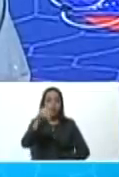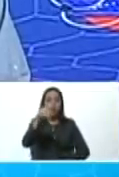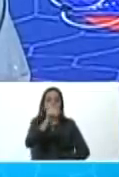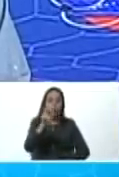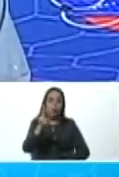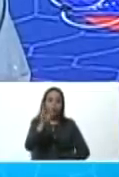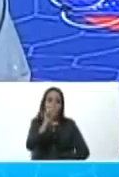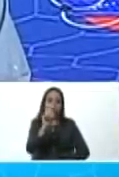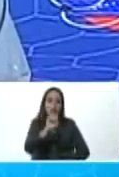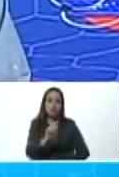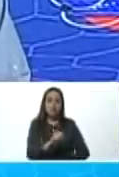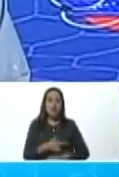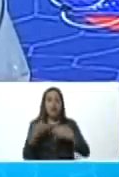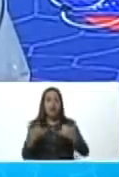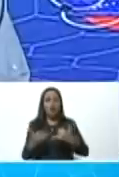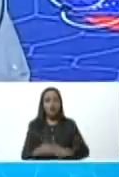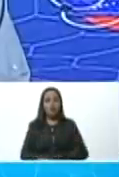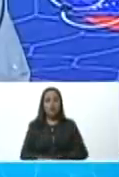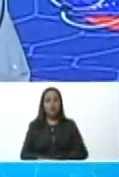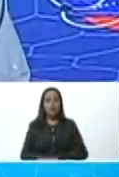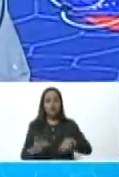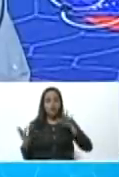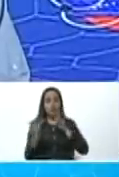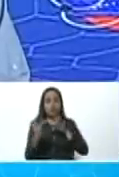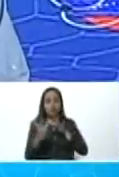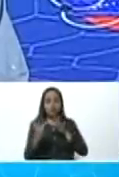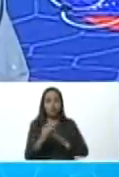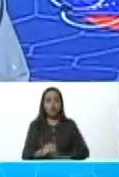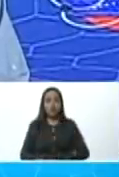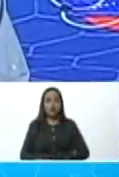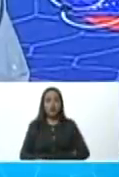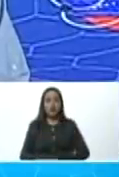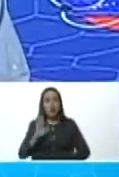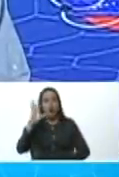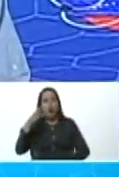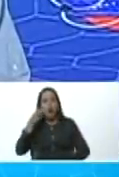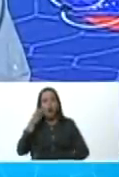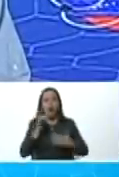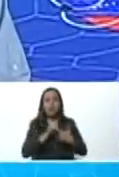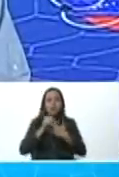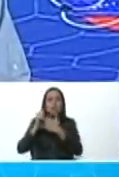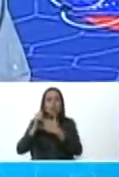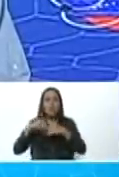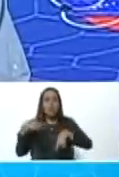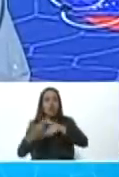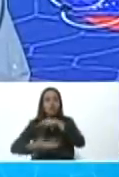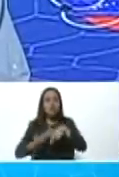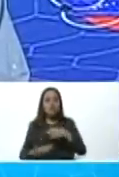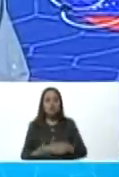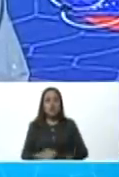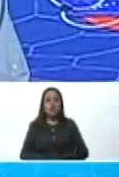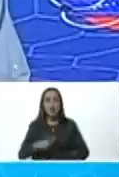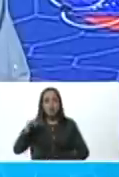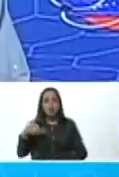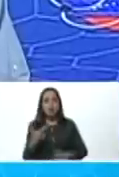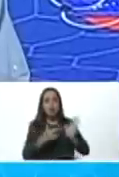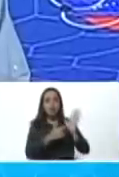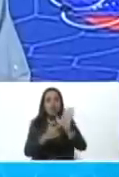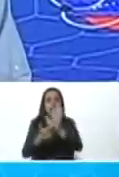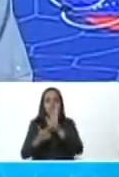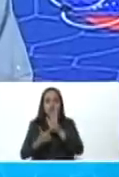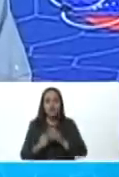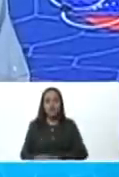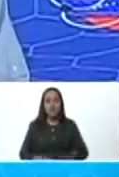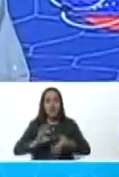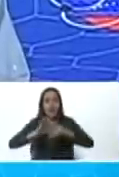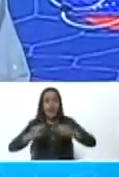a proceder a darle este pase a este joven líder revolucionario, José Vázquez, para que le muestre al país en